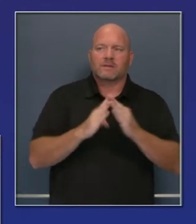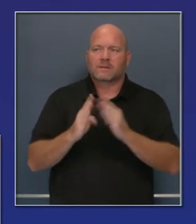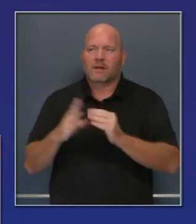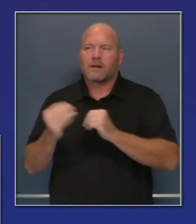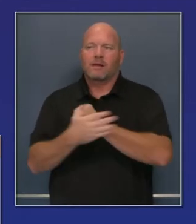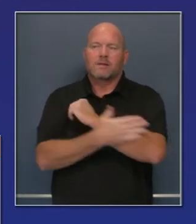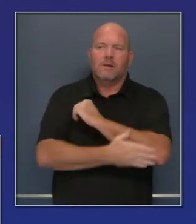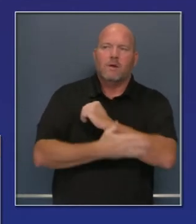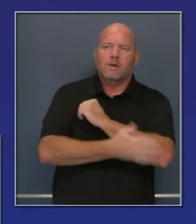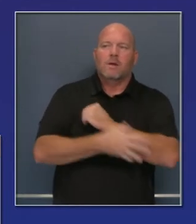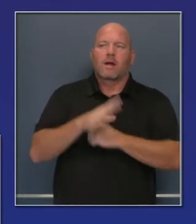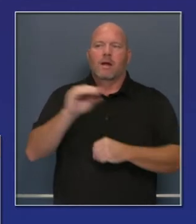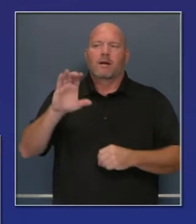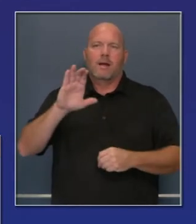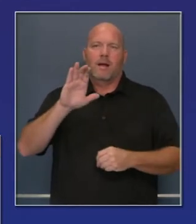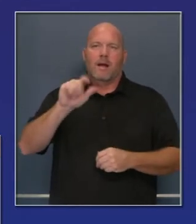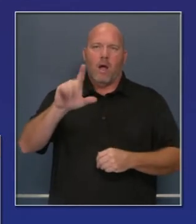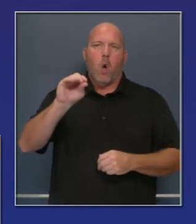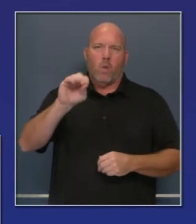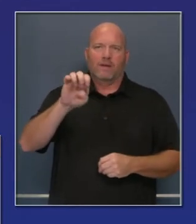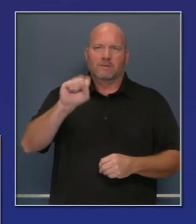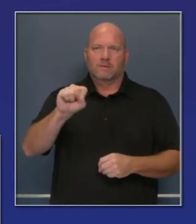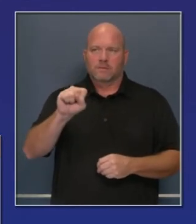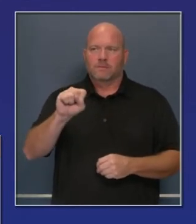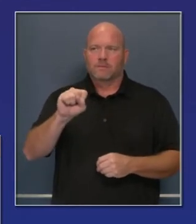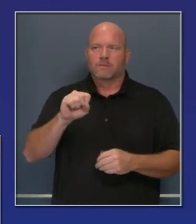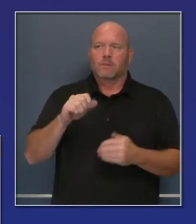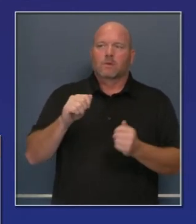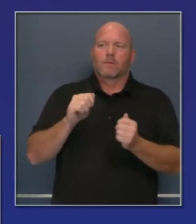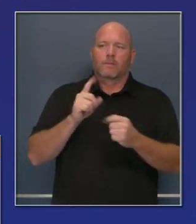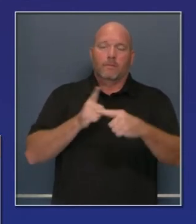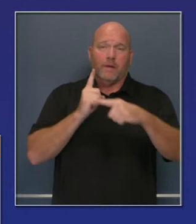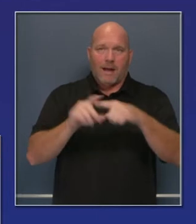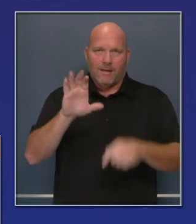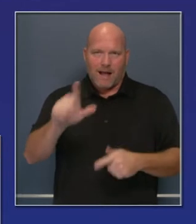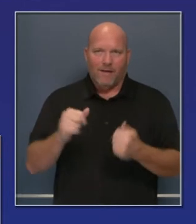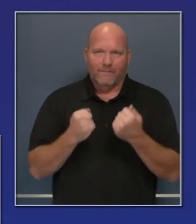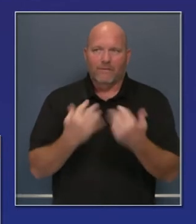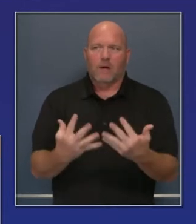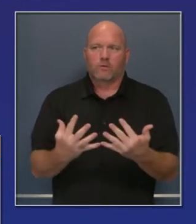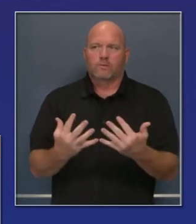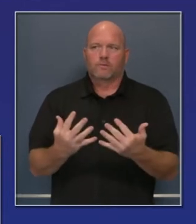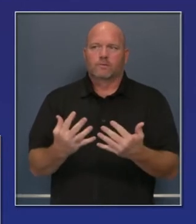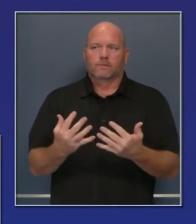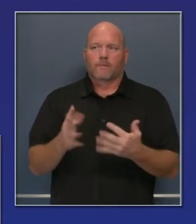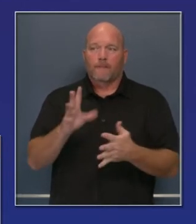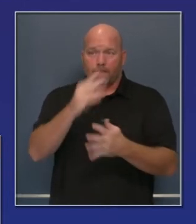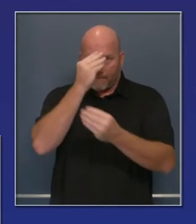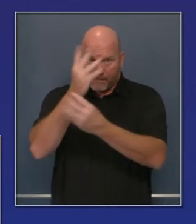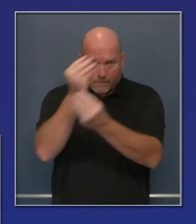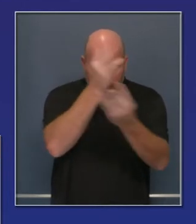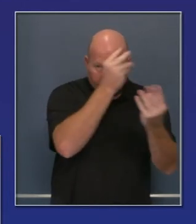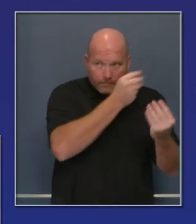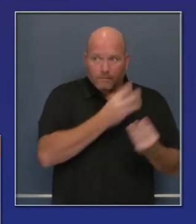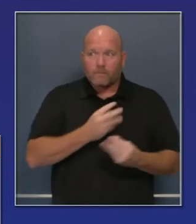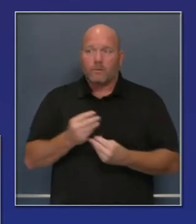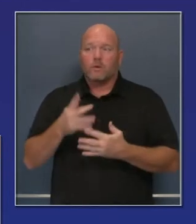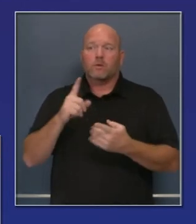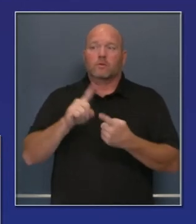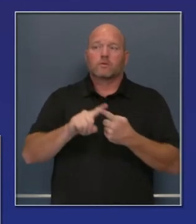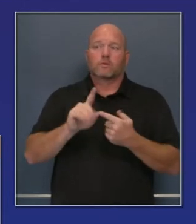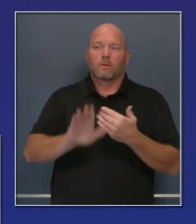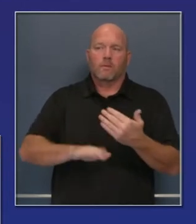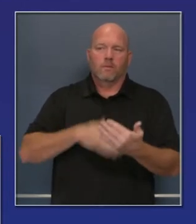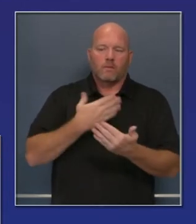con condados y gobiernos locales y CAL FIRE. Sus esfuerzos se están avanzando en esas áreas. Protocolos